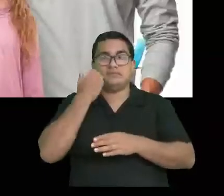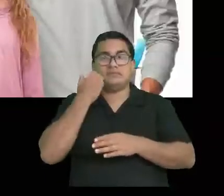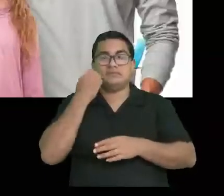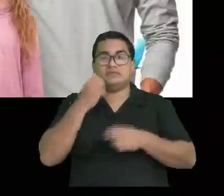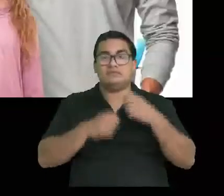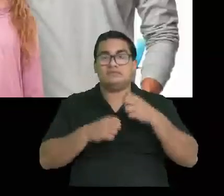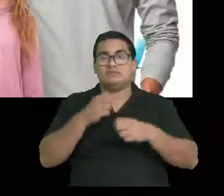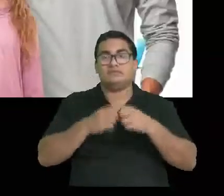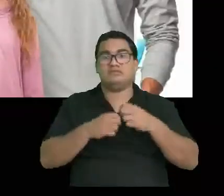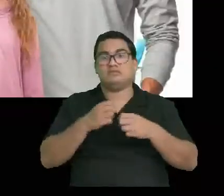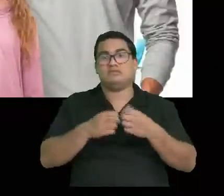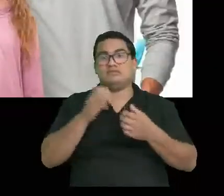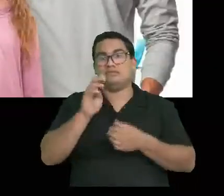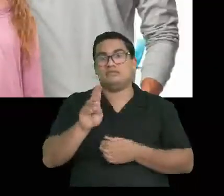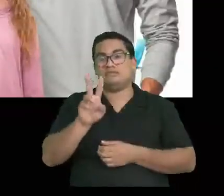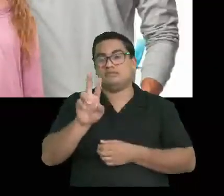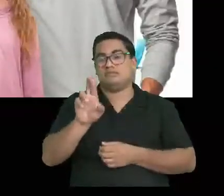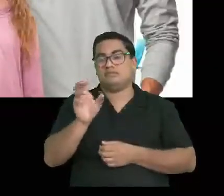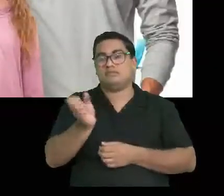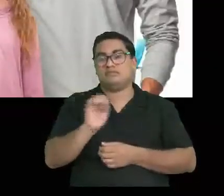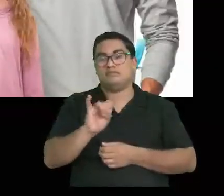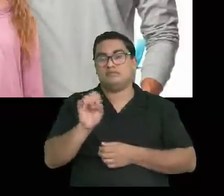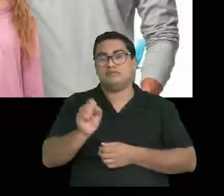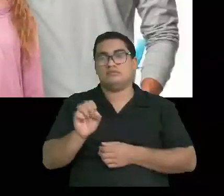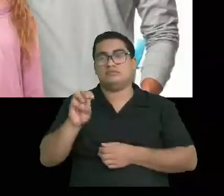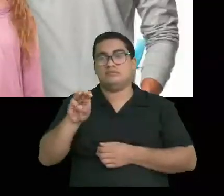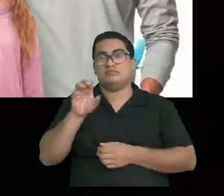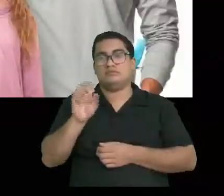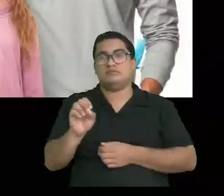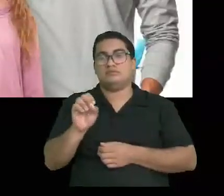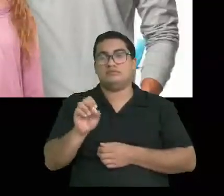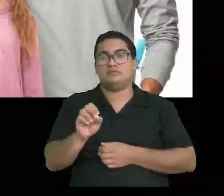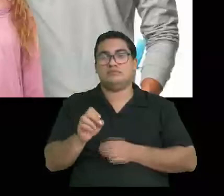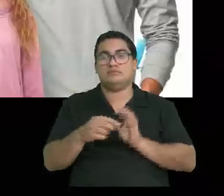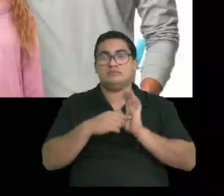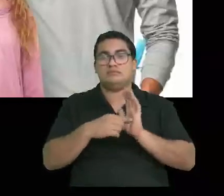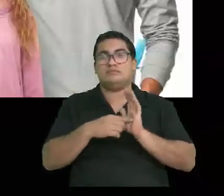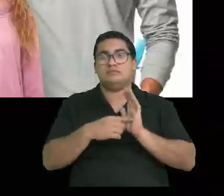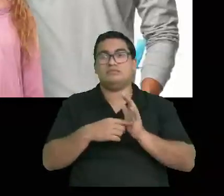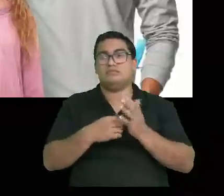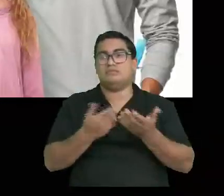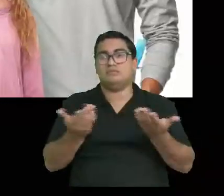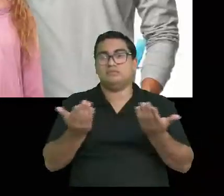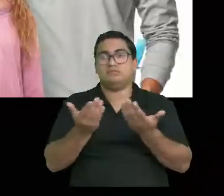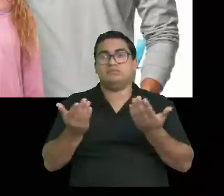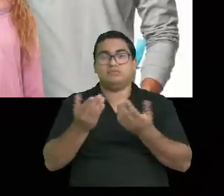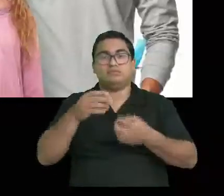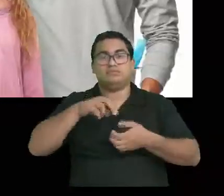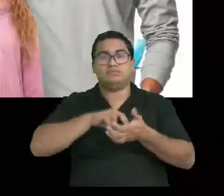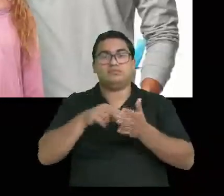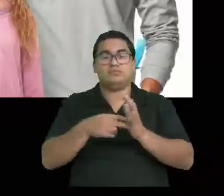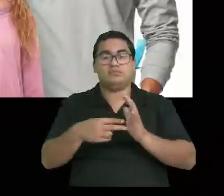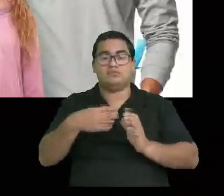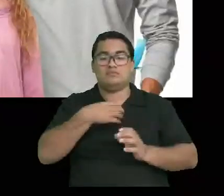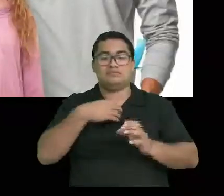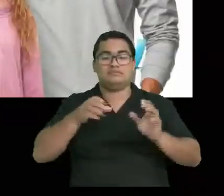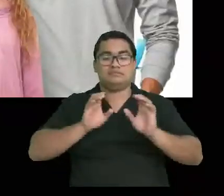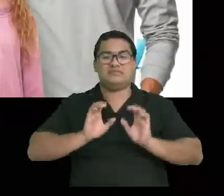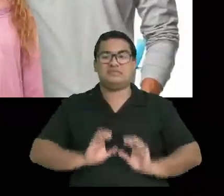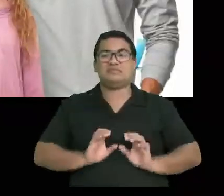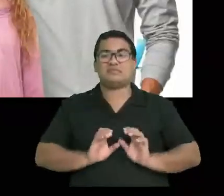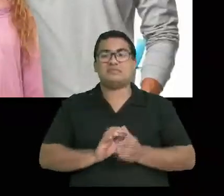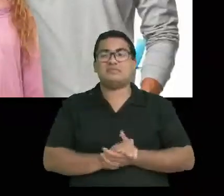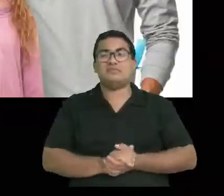bruxismo, ¿verdad? Porque retomando la parte de la estética o la parte física, ¿verdad?